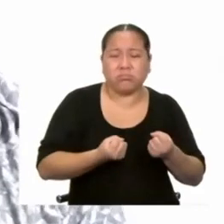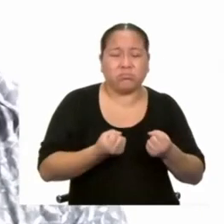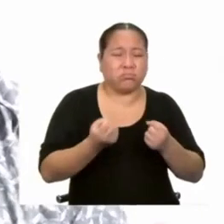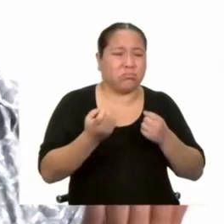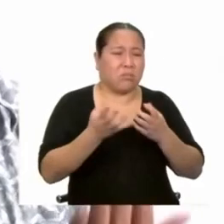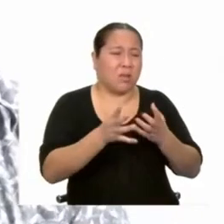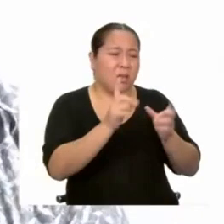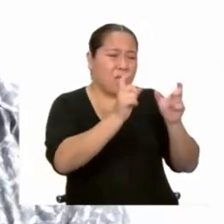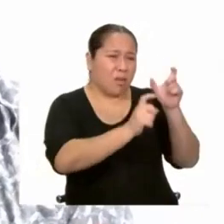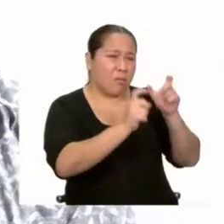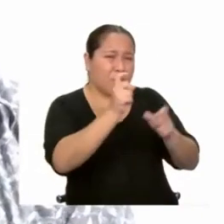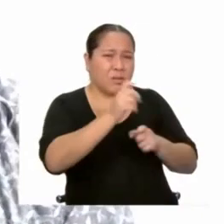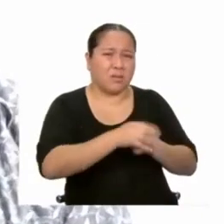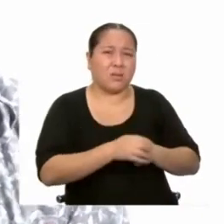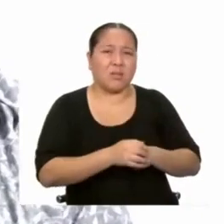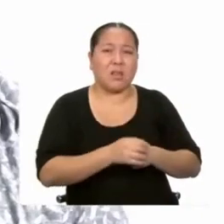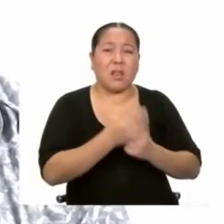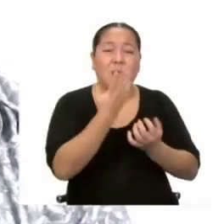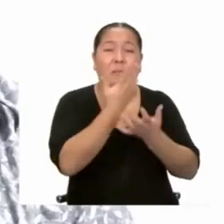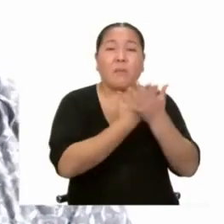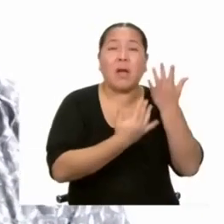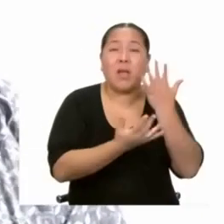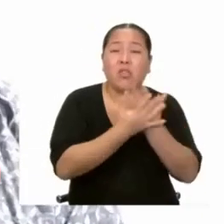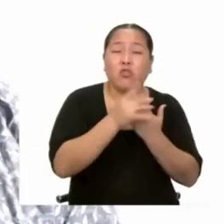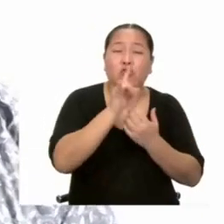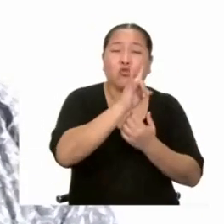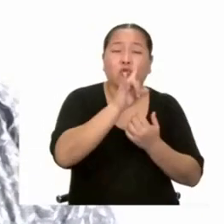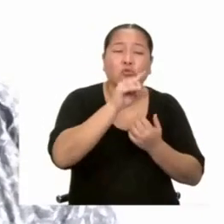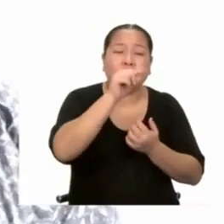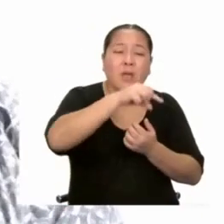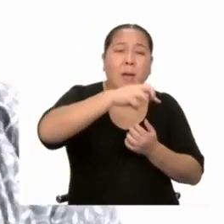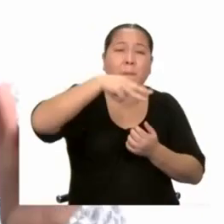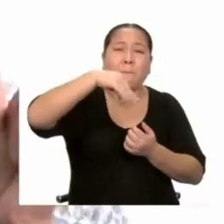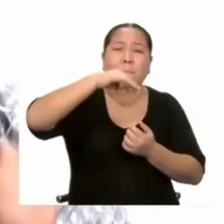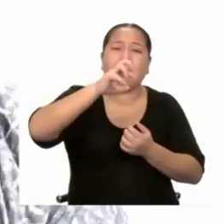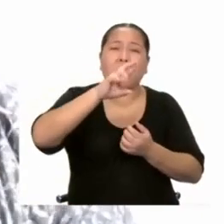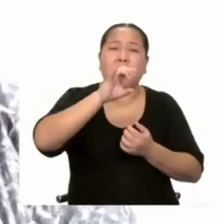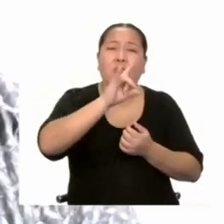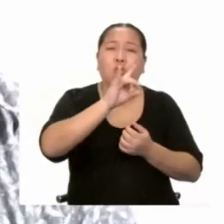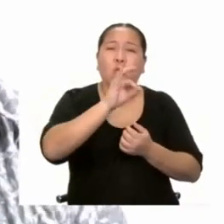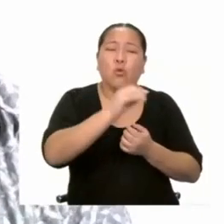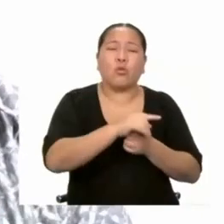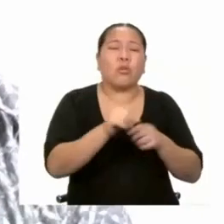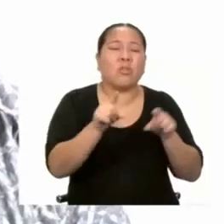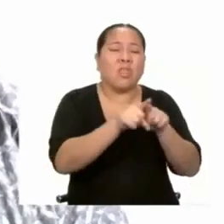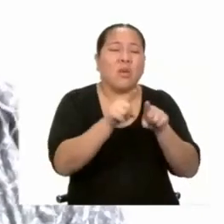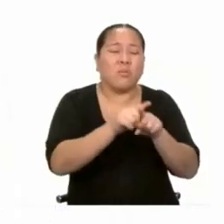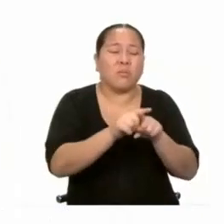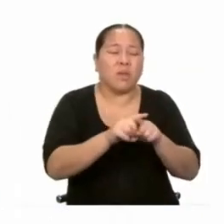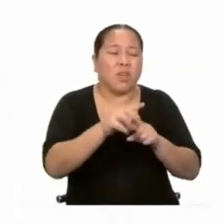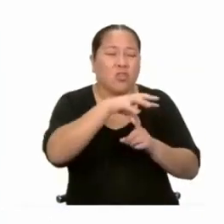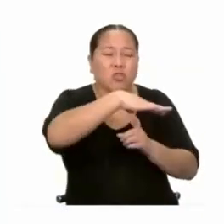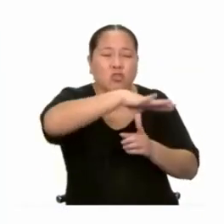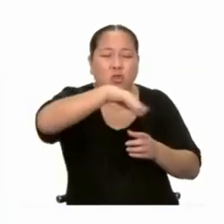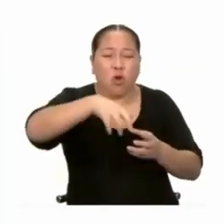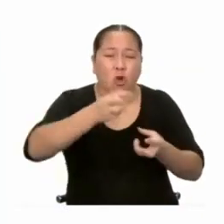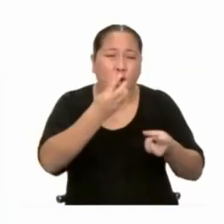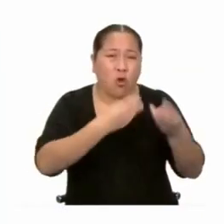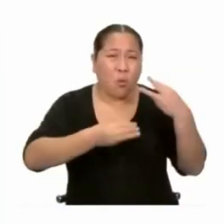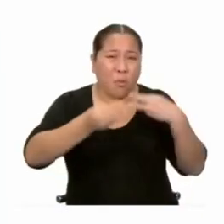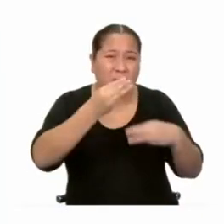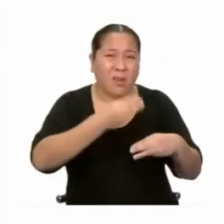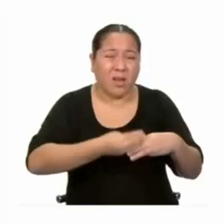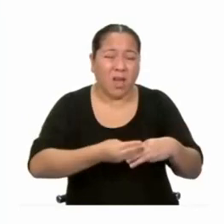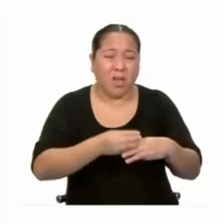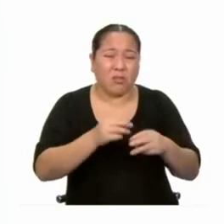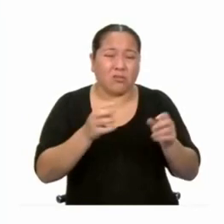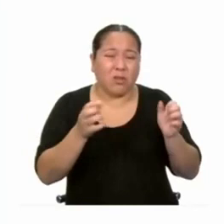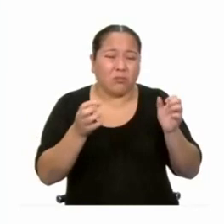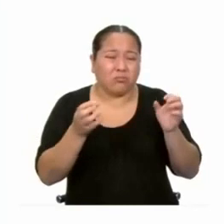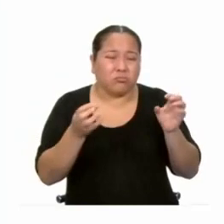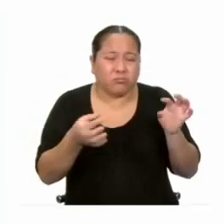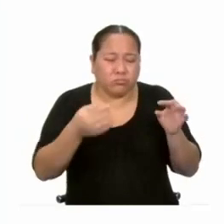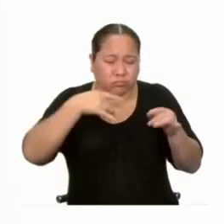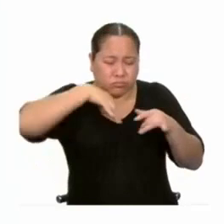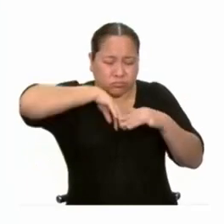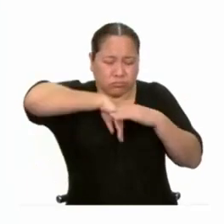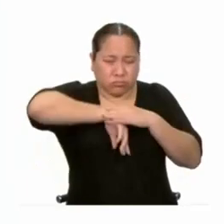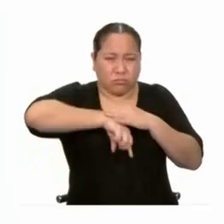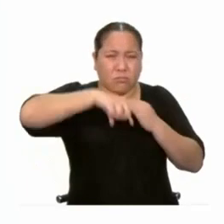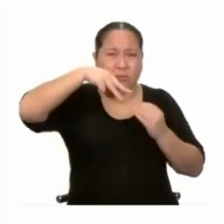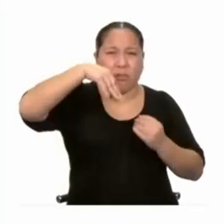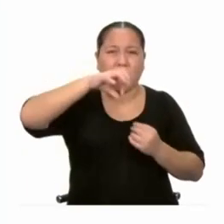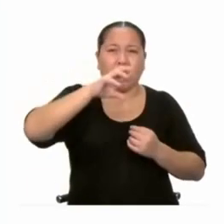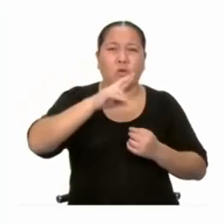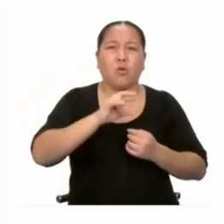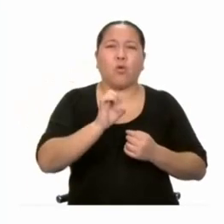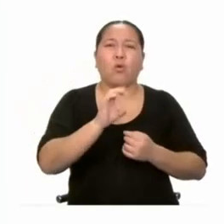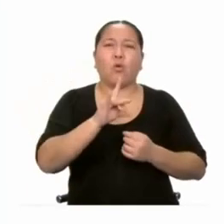se contaminan todos los peces que venden en los mercados de Puerto Maldonado. Cada año desaparece un